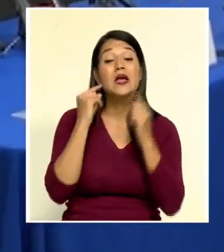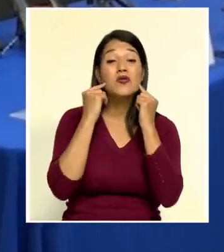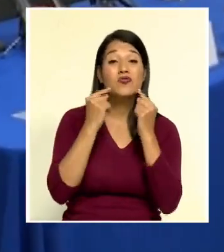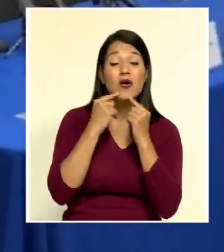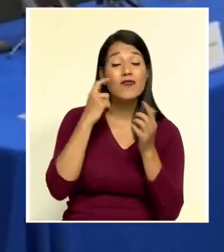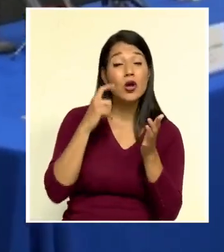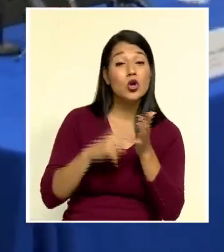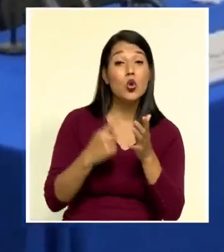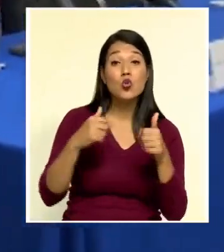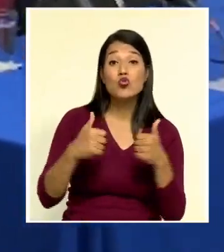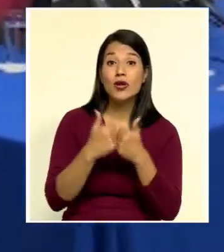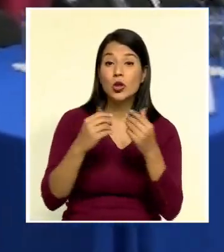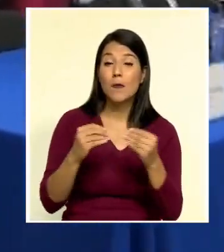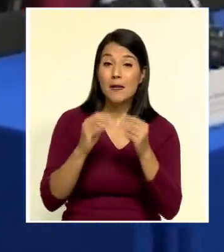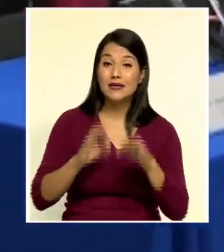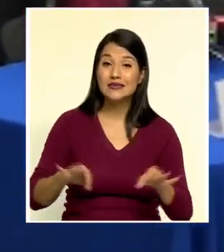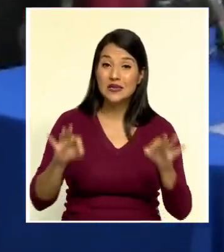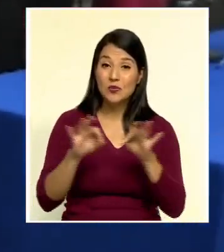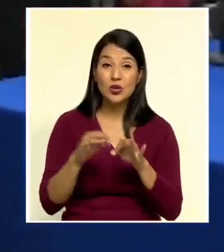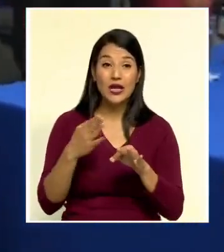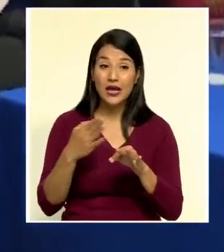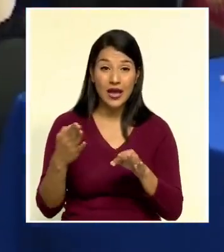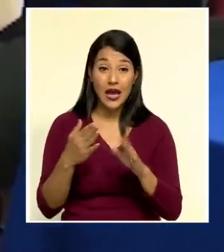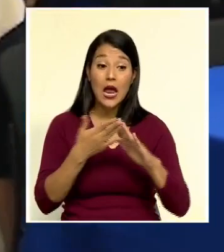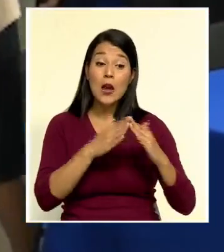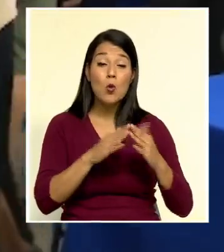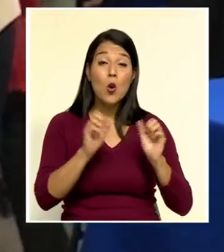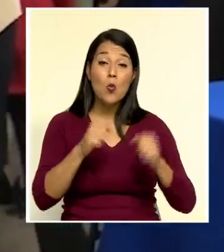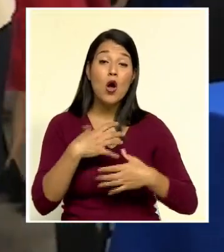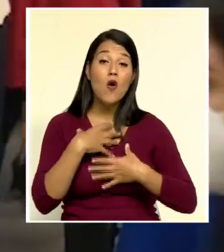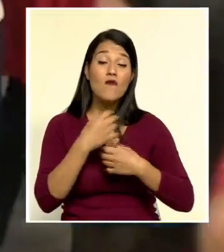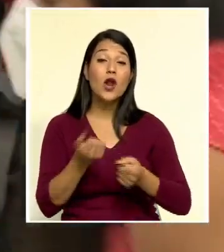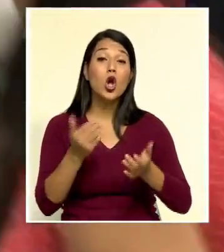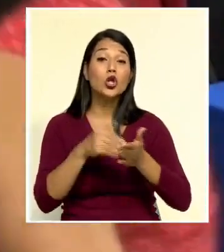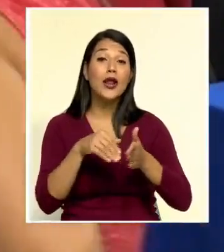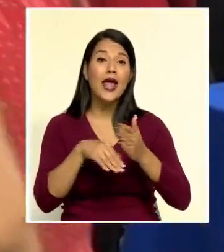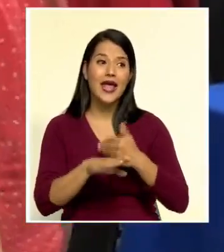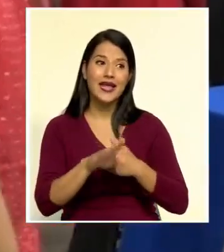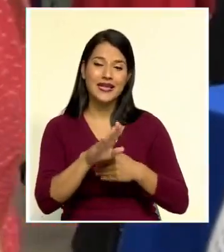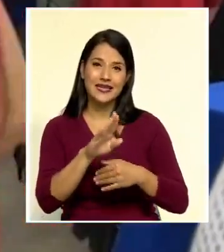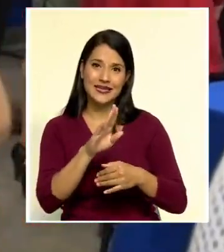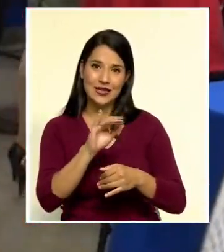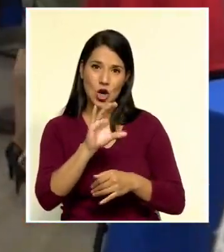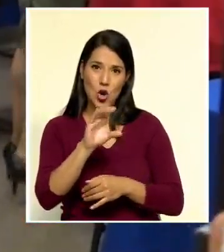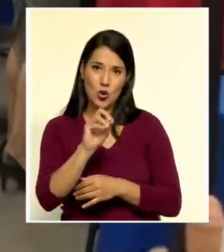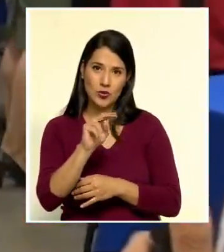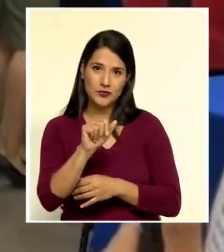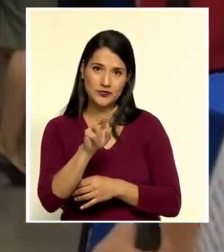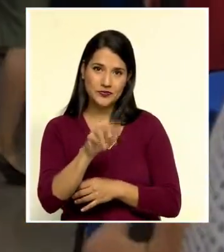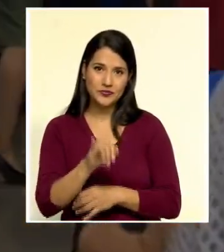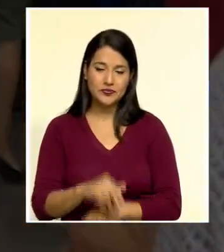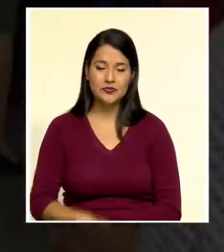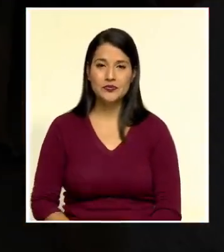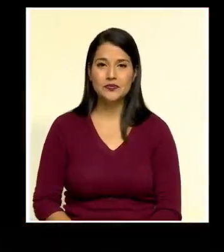los retos más importantes será devolver la confianza de la ciudadanía en esta cartera.